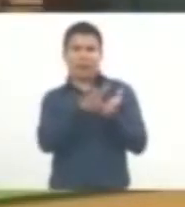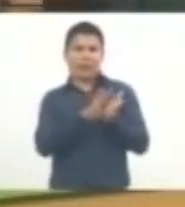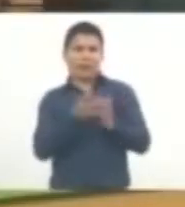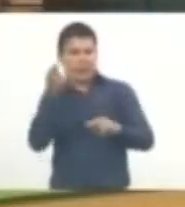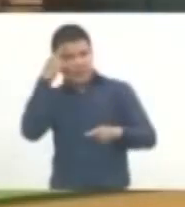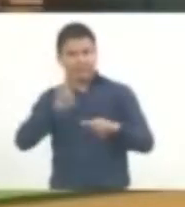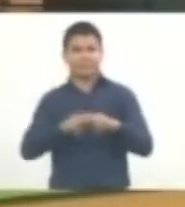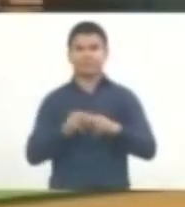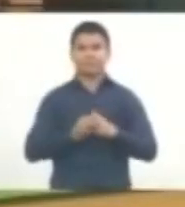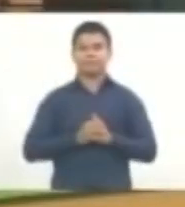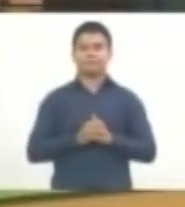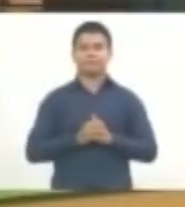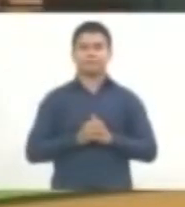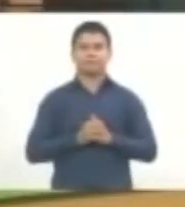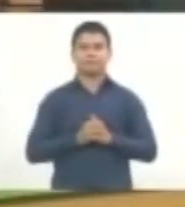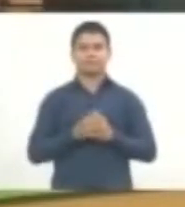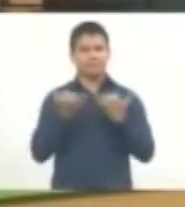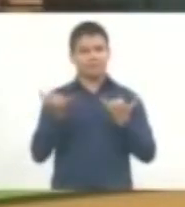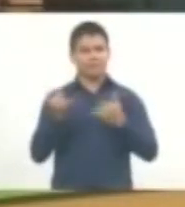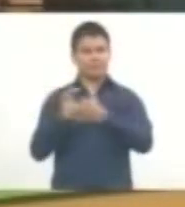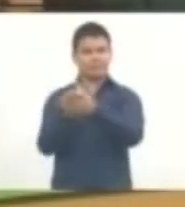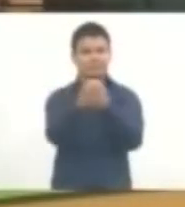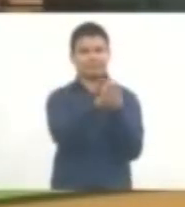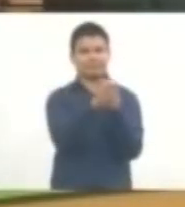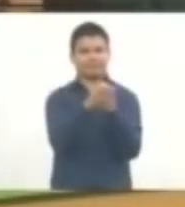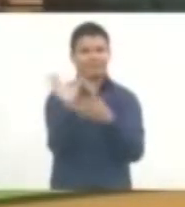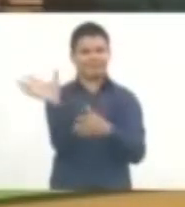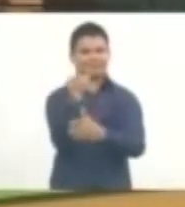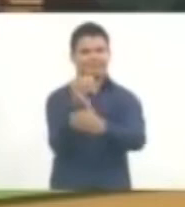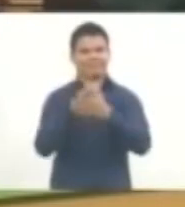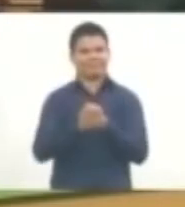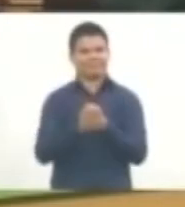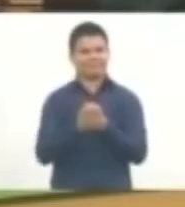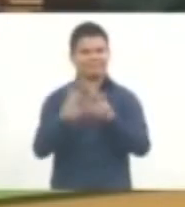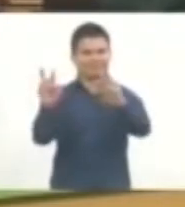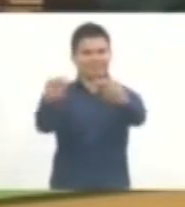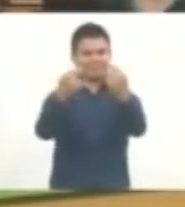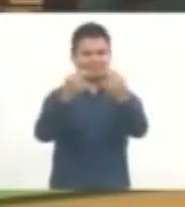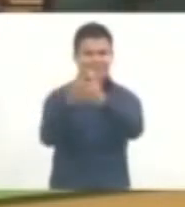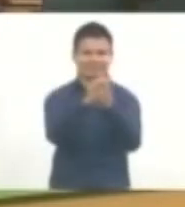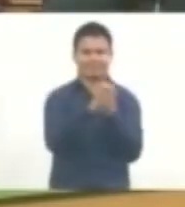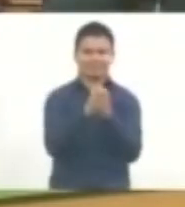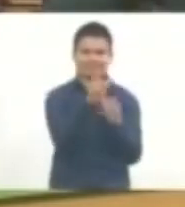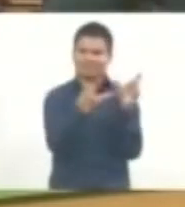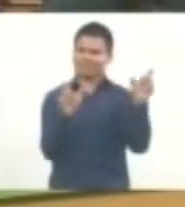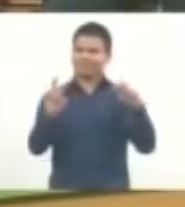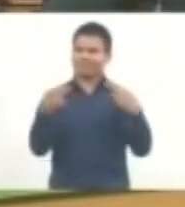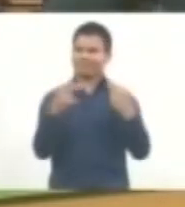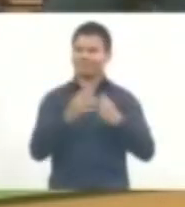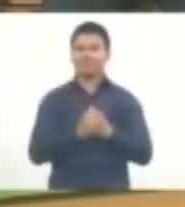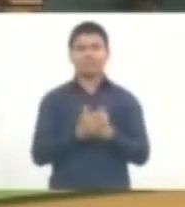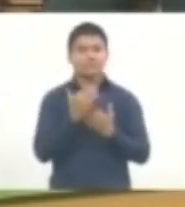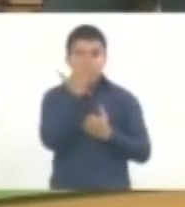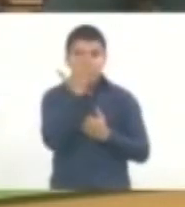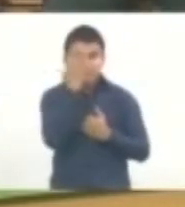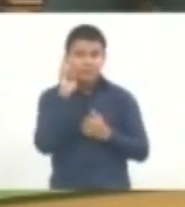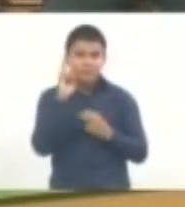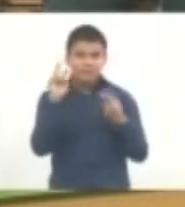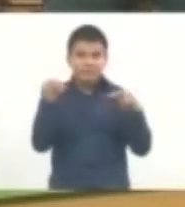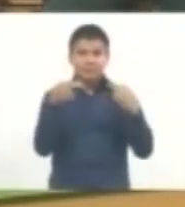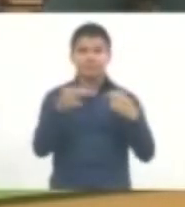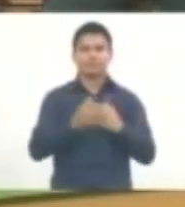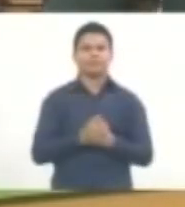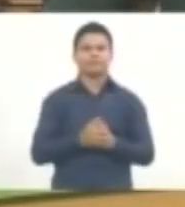Bien, Lili, llegó la hora de saludar a toda nuestra teleaudiencia que está aquí directo por Facebook Live. Así es, está con nosotros Diome